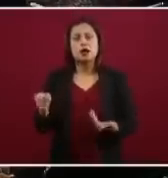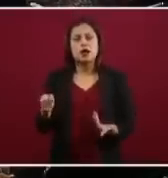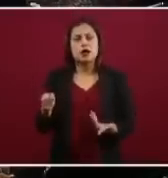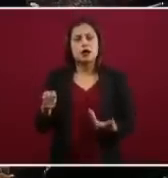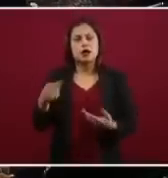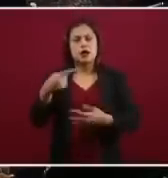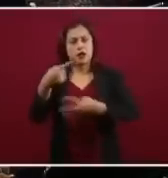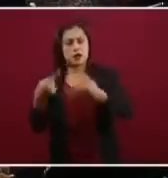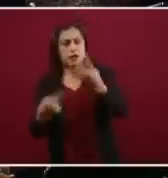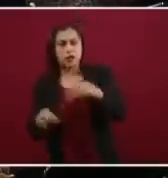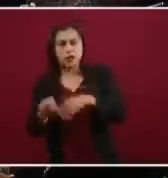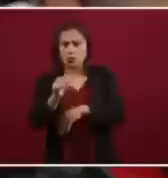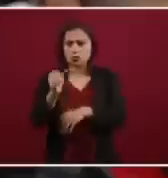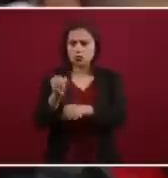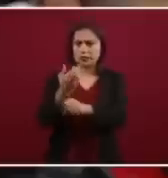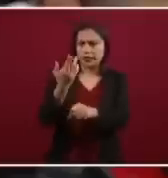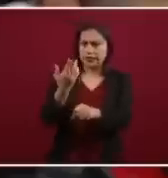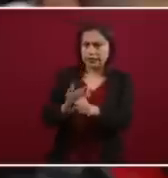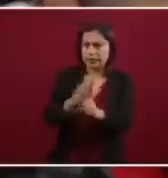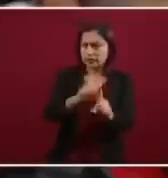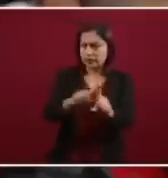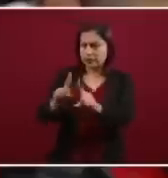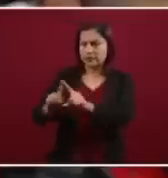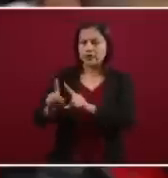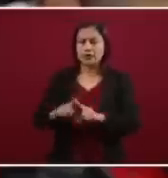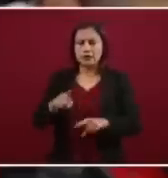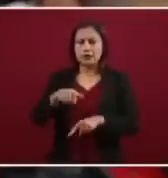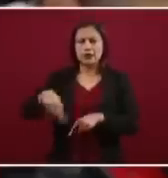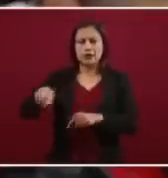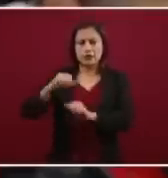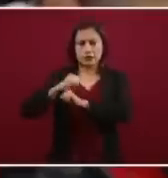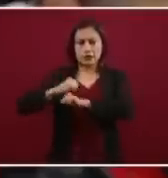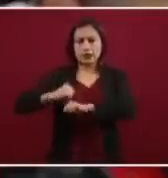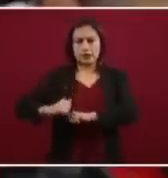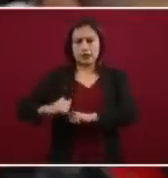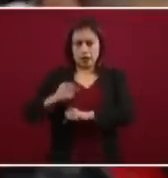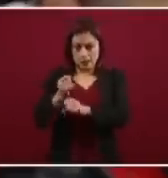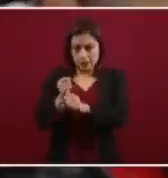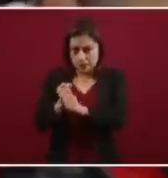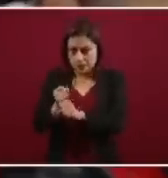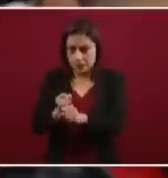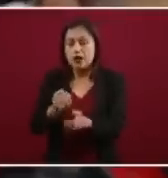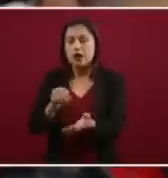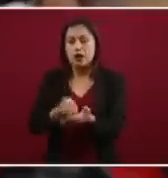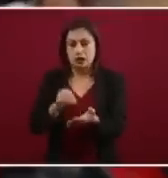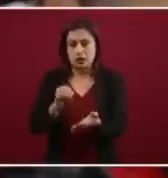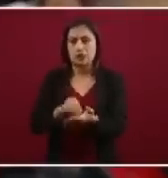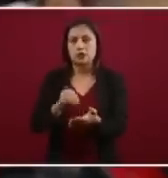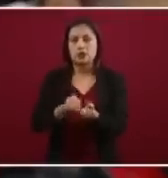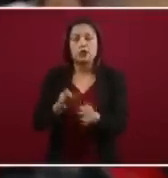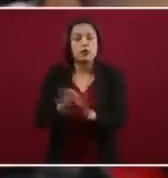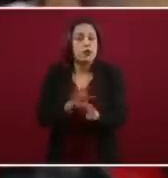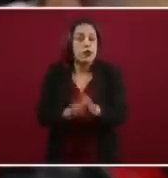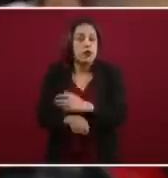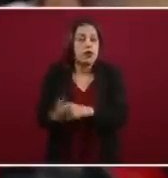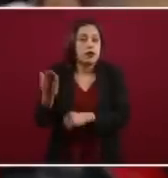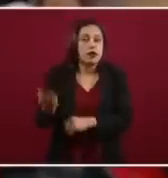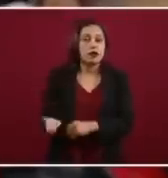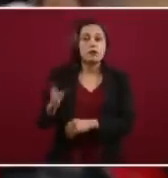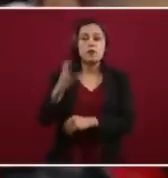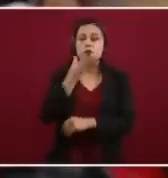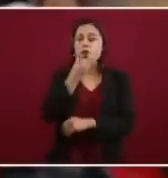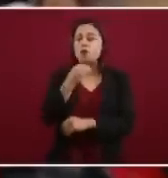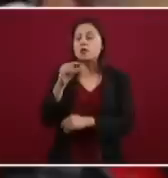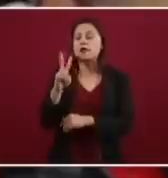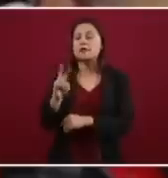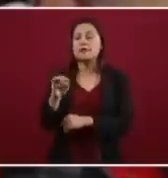exsecretarios de Estado en investigación? Por ejemplo, el caso de Videgaray, ¿está incluida en algún tipo de investigación